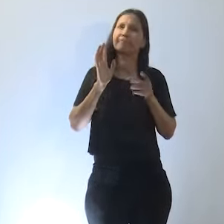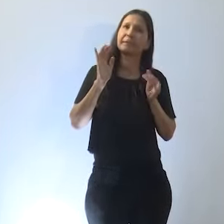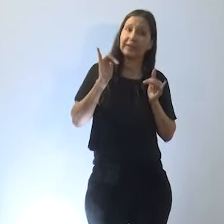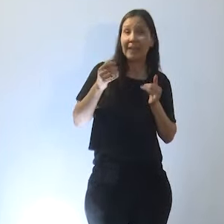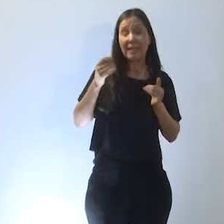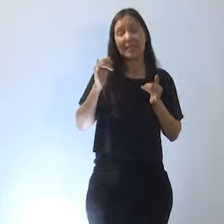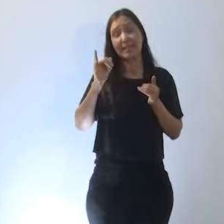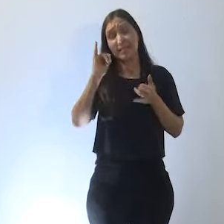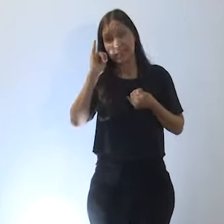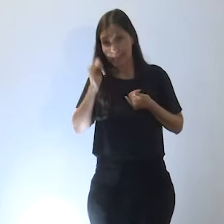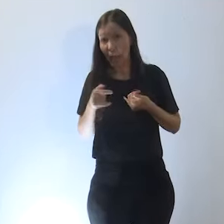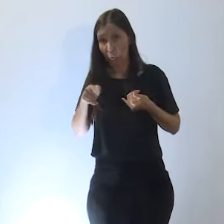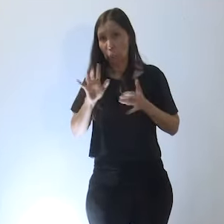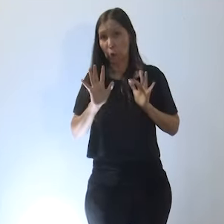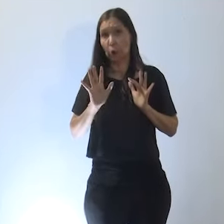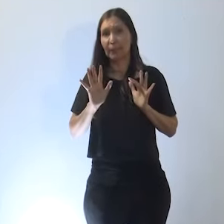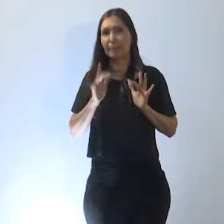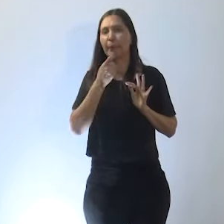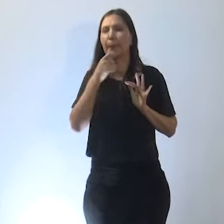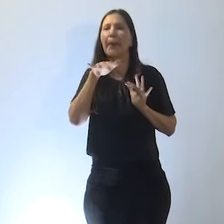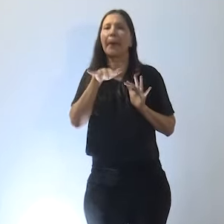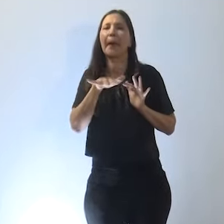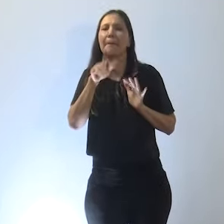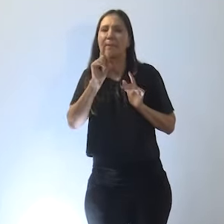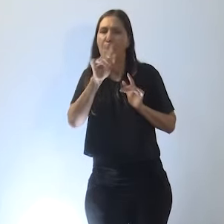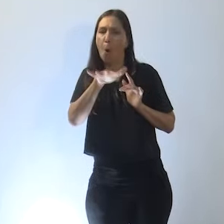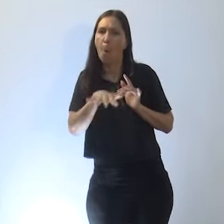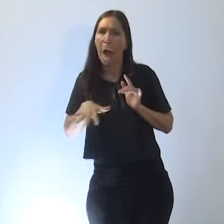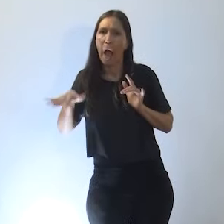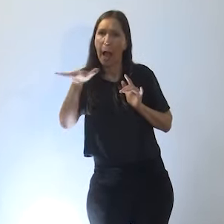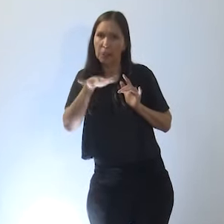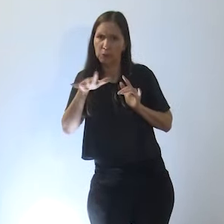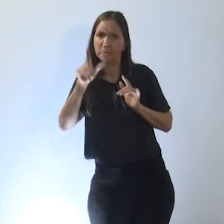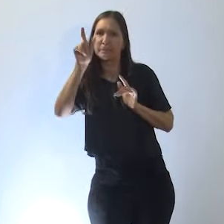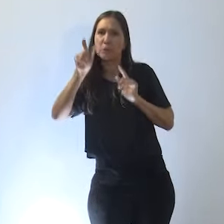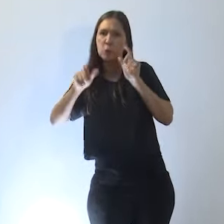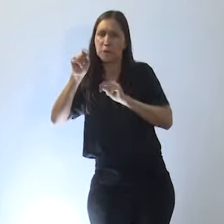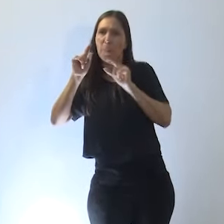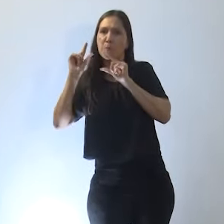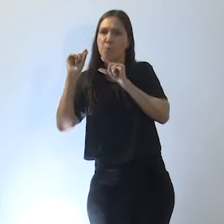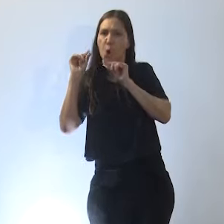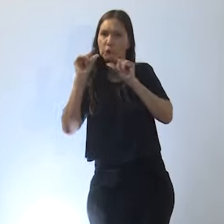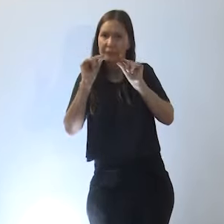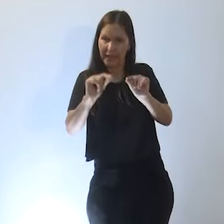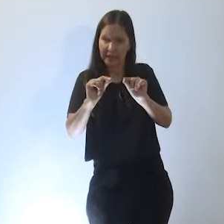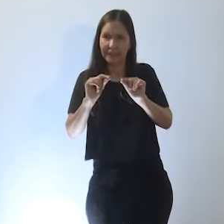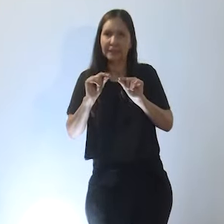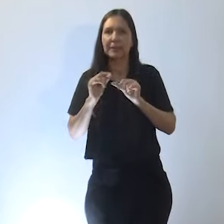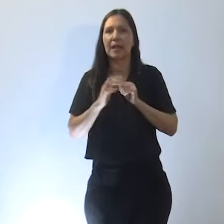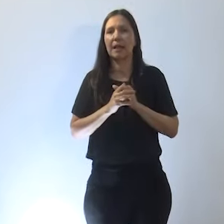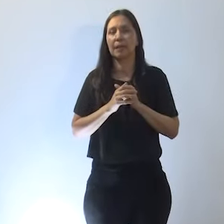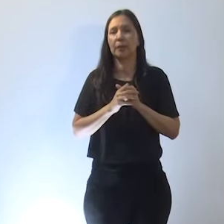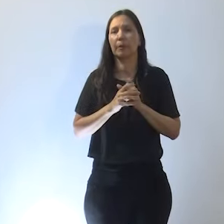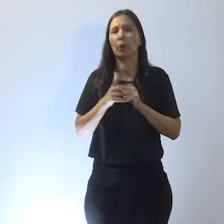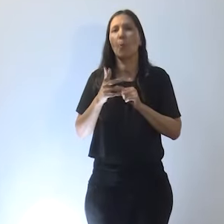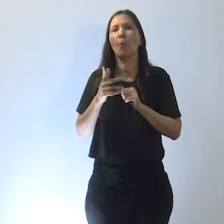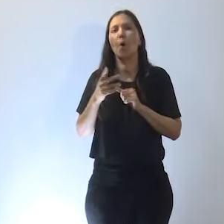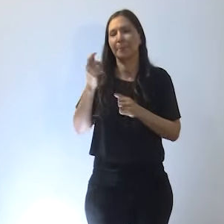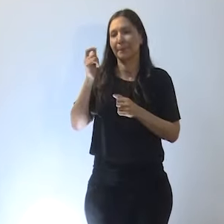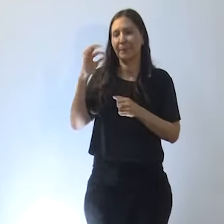hubo en el mismo barrio gente que protestaba porque eh cómo les